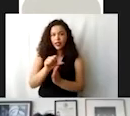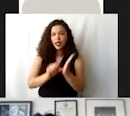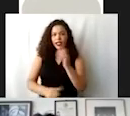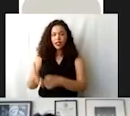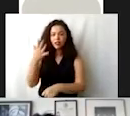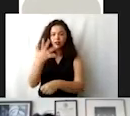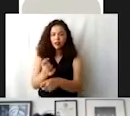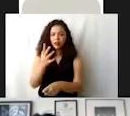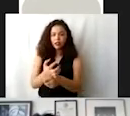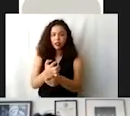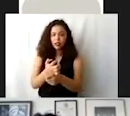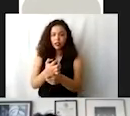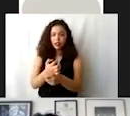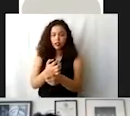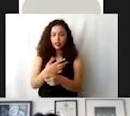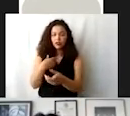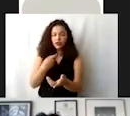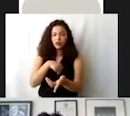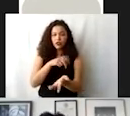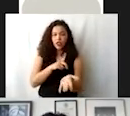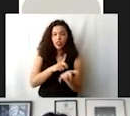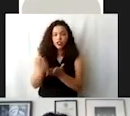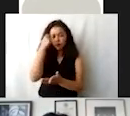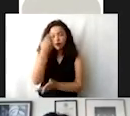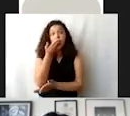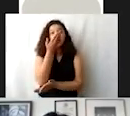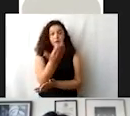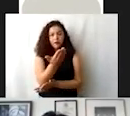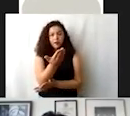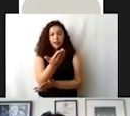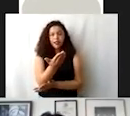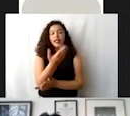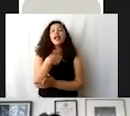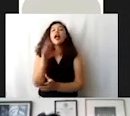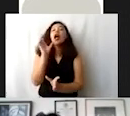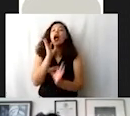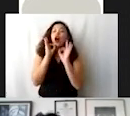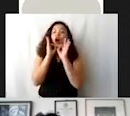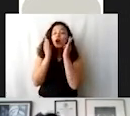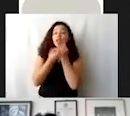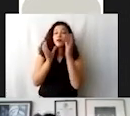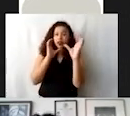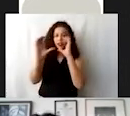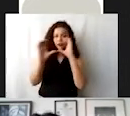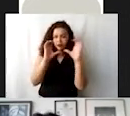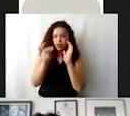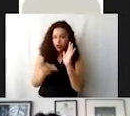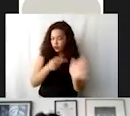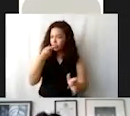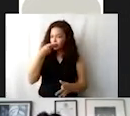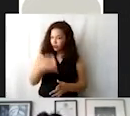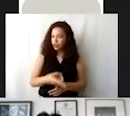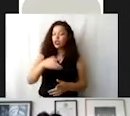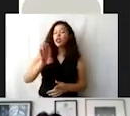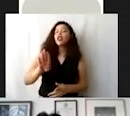derecho de petición. El canal de comunicación, nuevamente les digo que es a través del